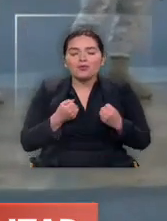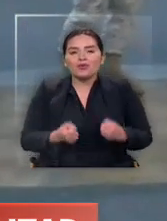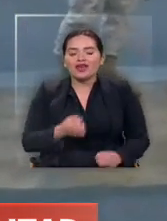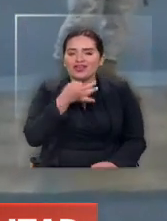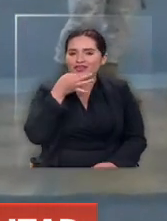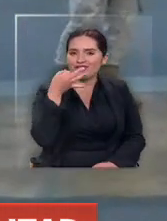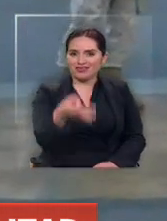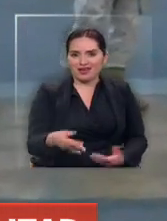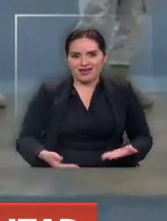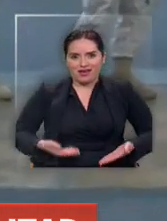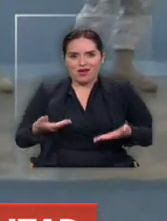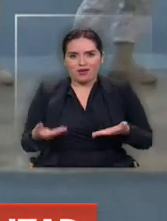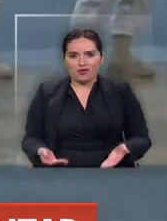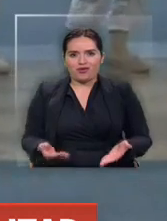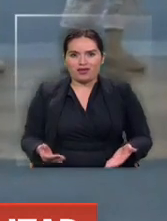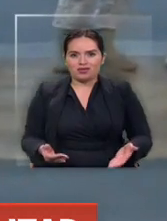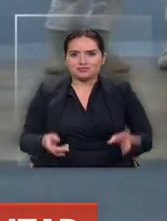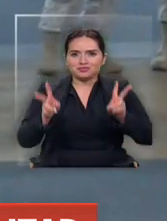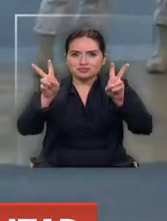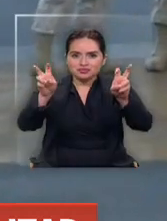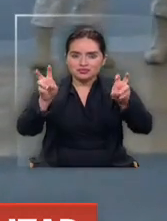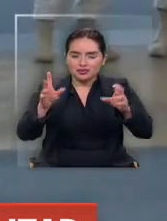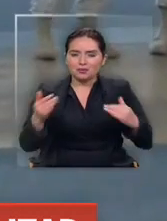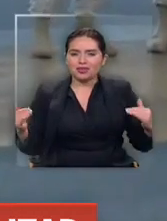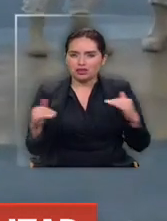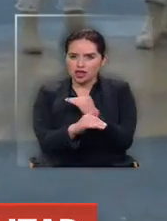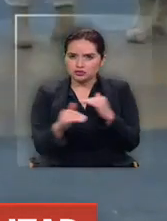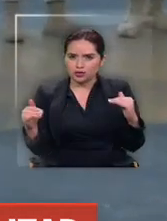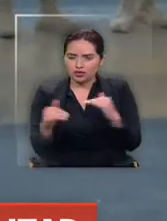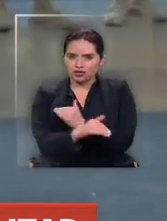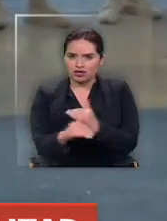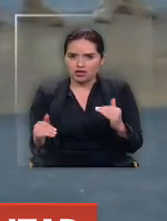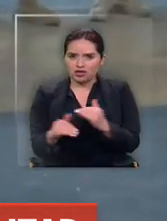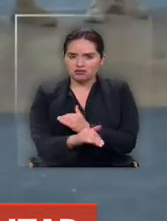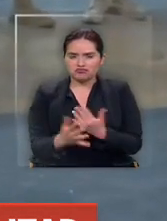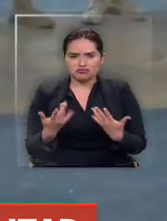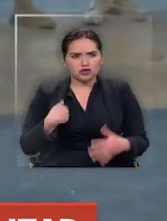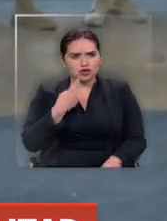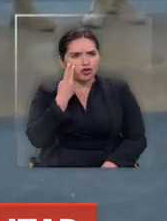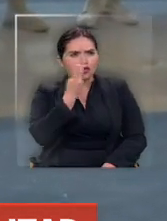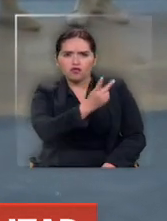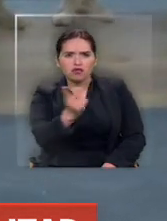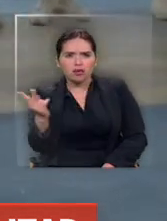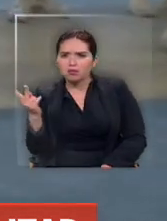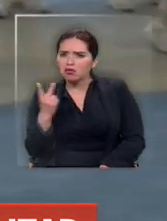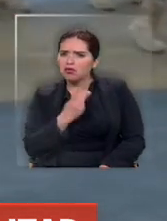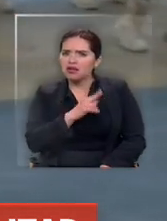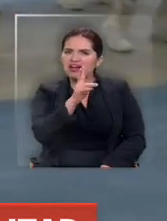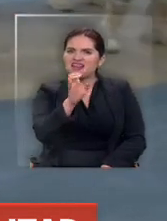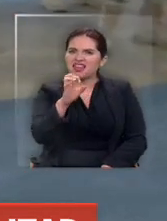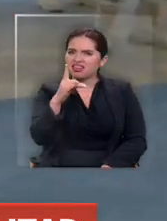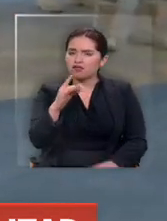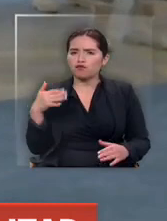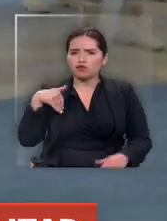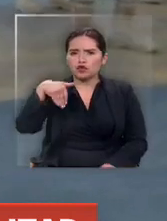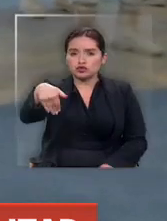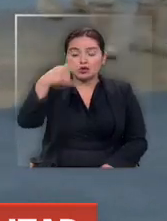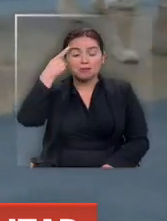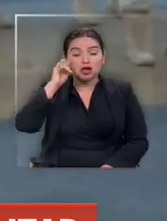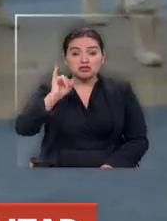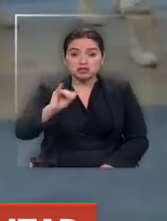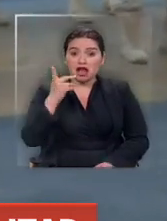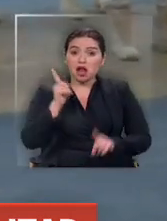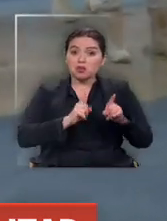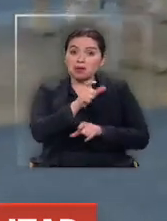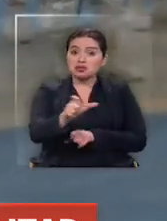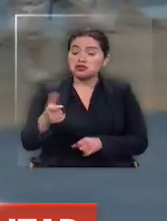ahora. En cuanto a transporte, ya no vemos buses red. Sí, hay gente ofreciendo su auto